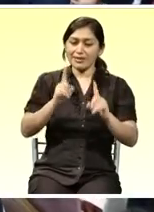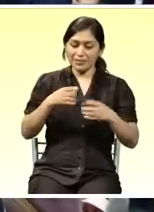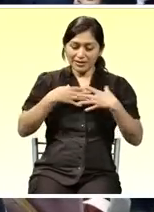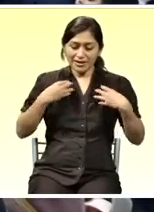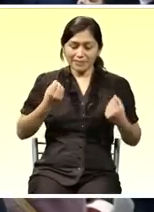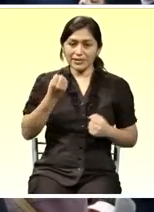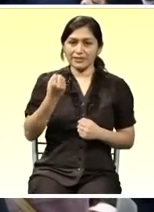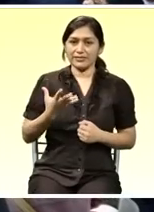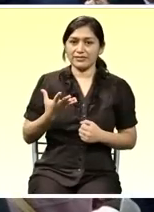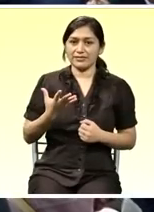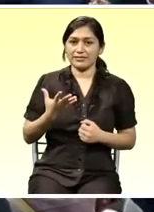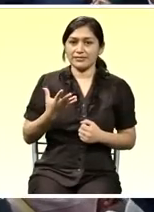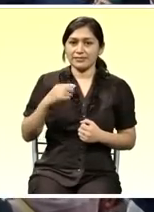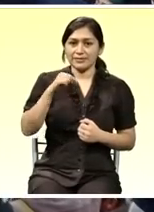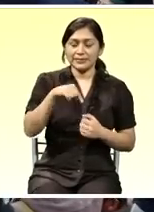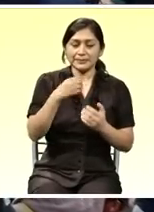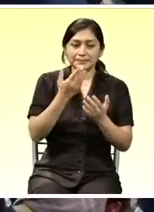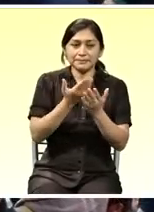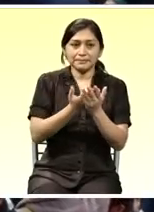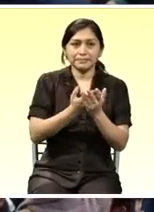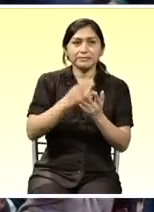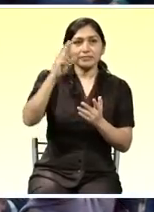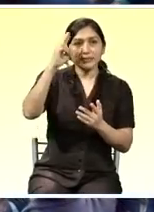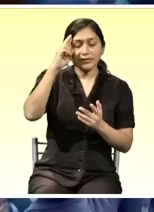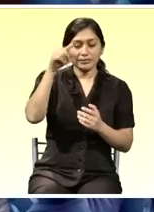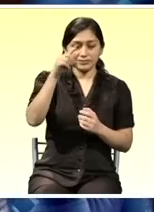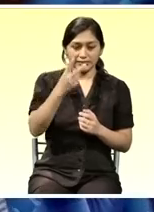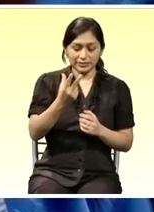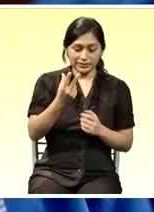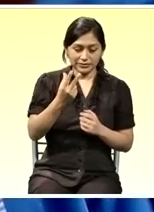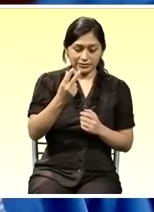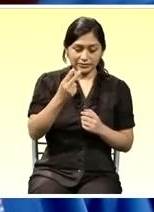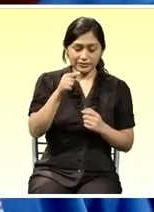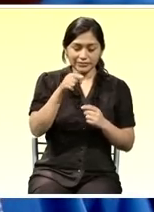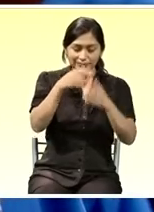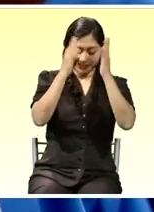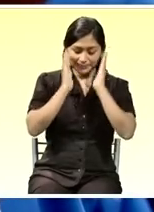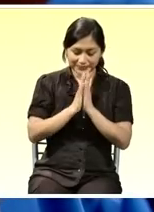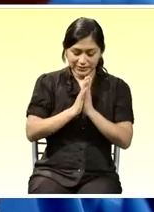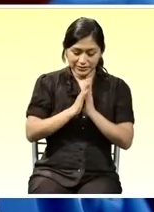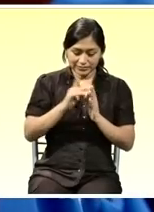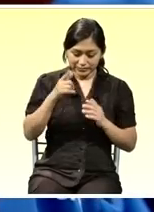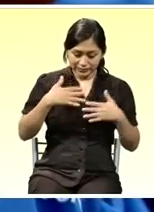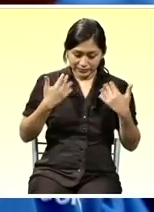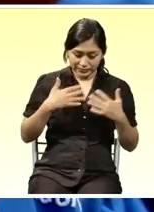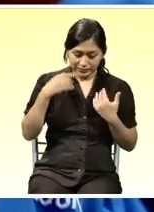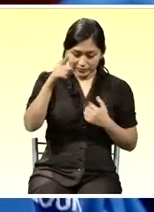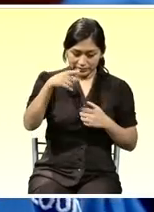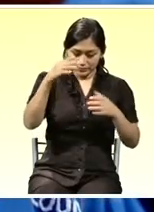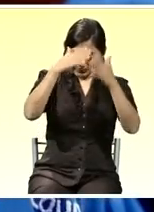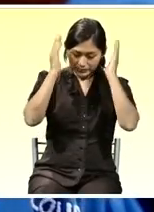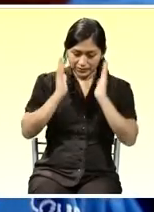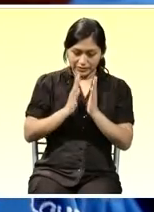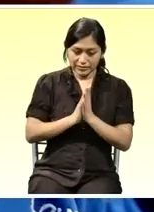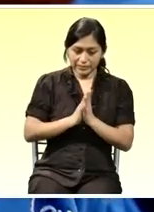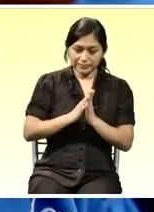En honor a la purísima y limpia concepción del milagro. Dios te salve, María, llena eres de gracia, el Señor